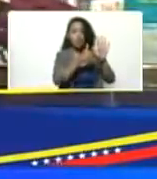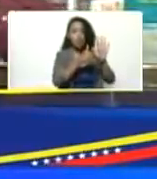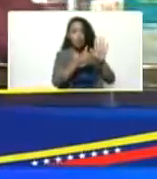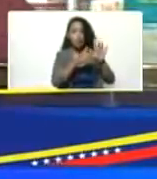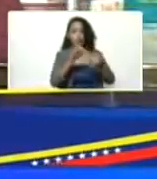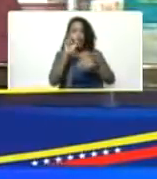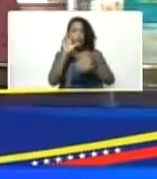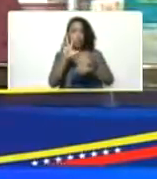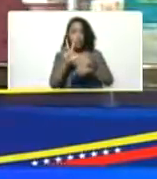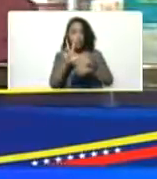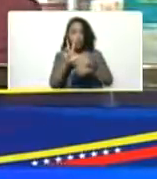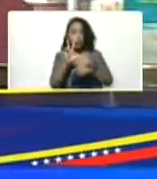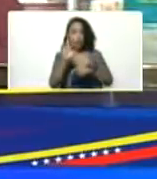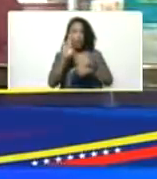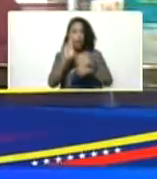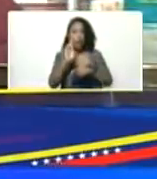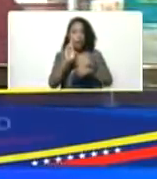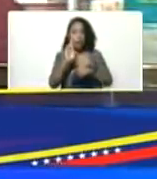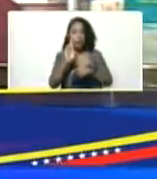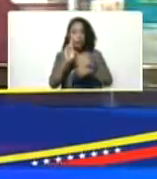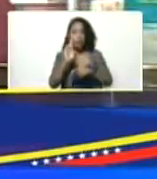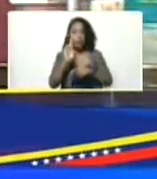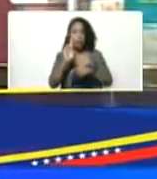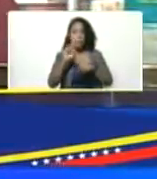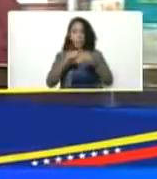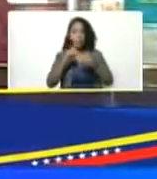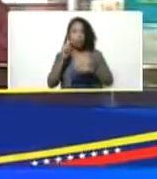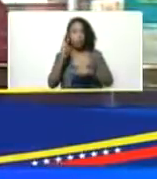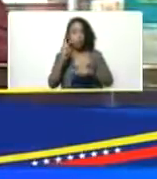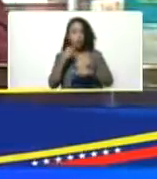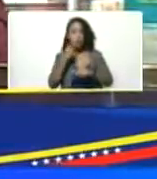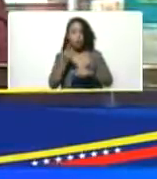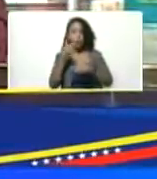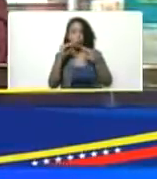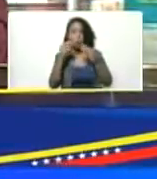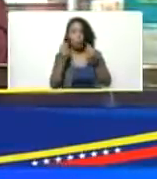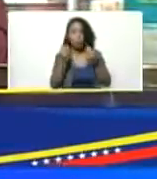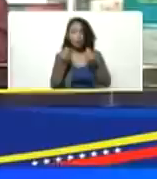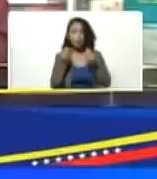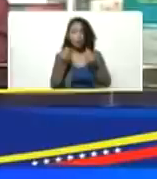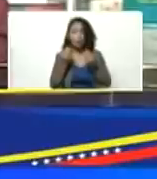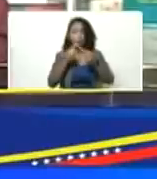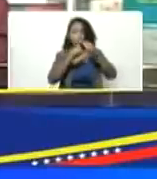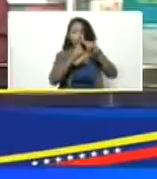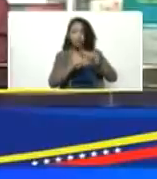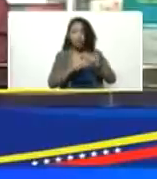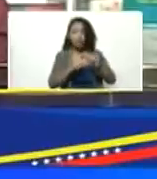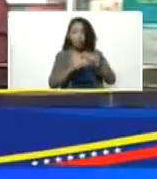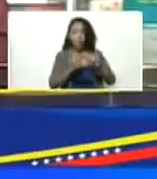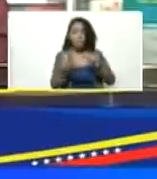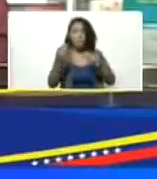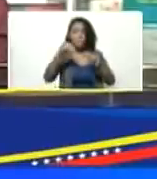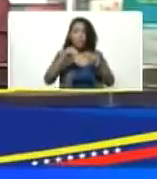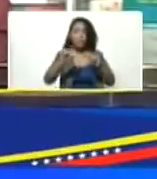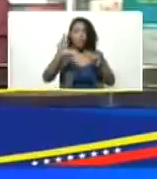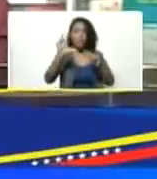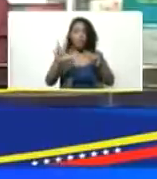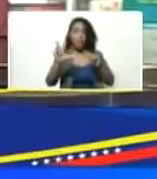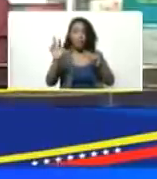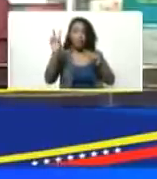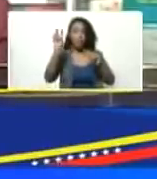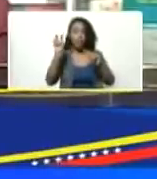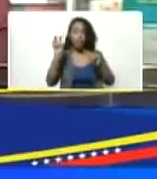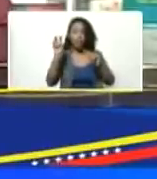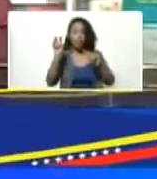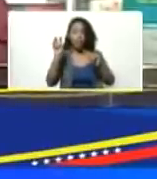tres R's al cuadrado de las que hablamos tanto y que dieron buen resultado, las sumo a tres nuevas